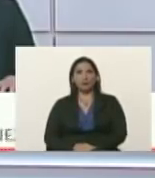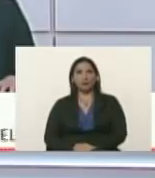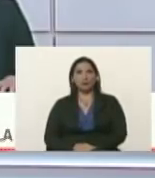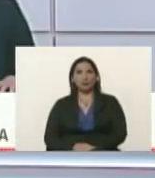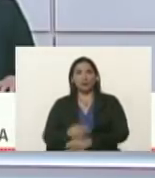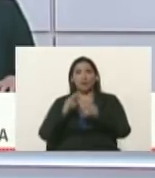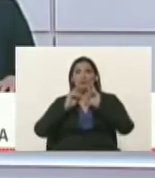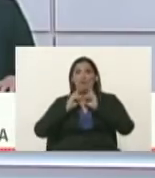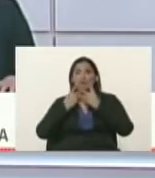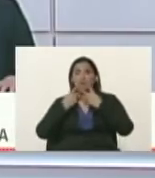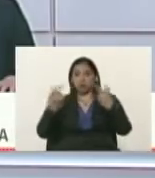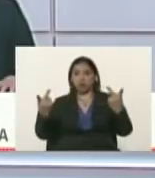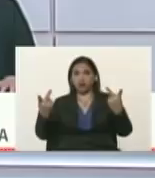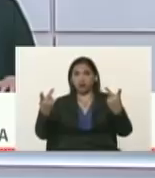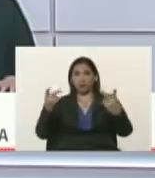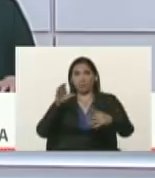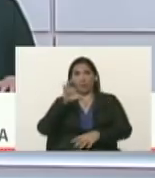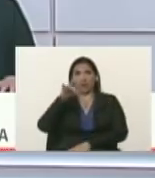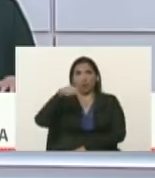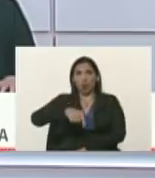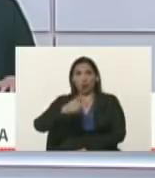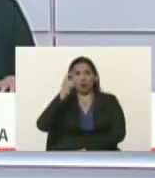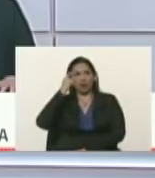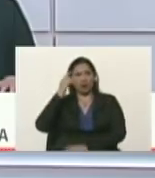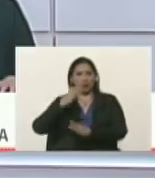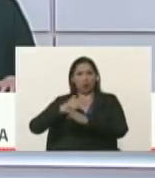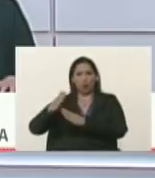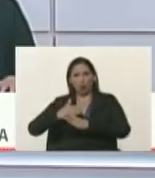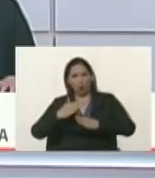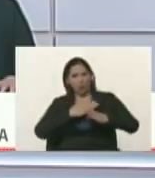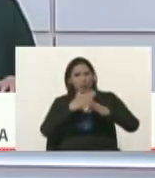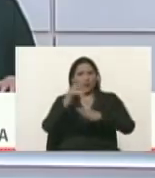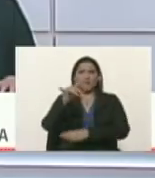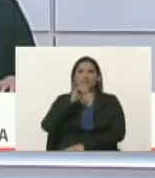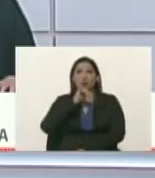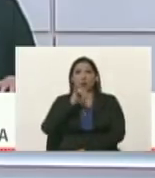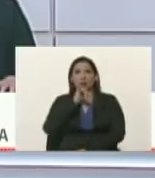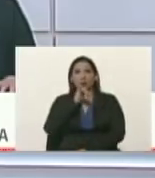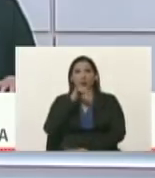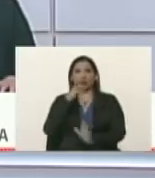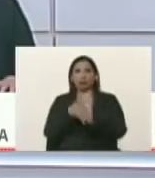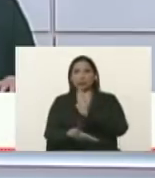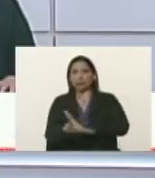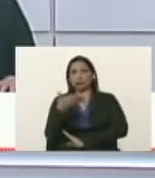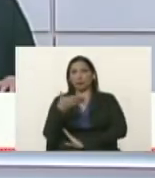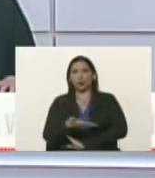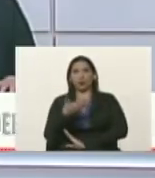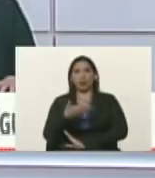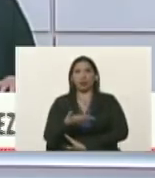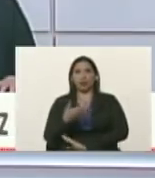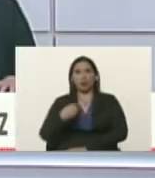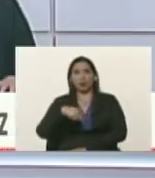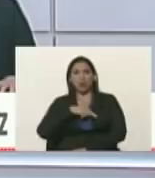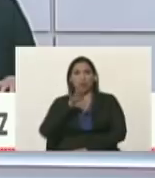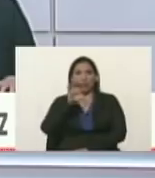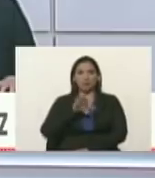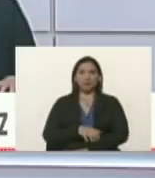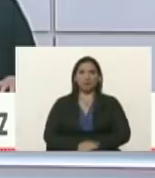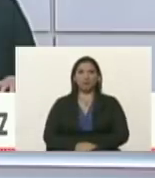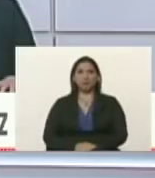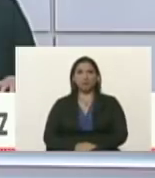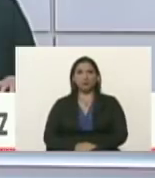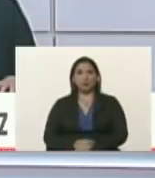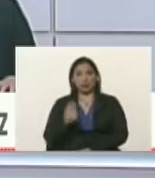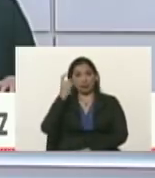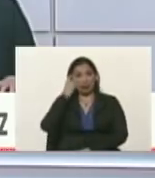al país el día de hoy para compartir información muy importante para nuestra nación. El